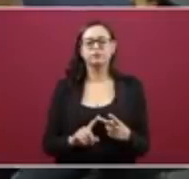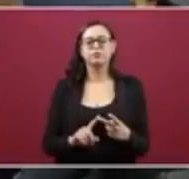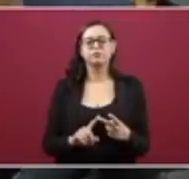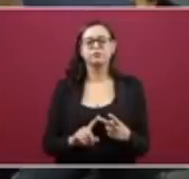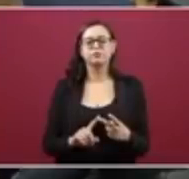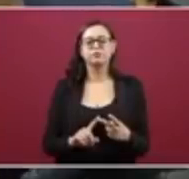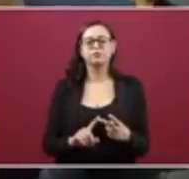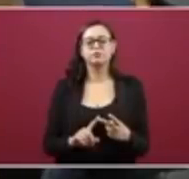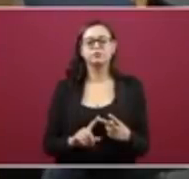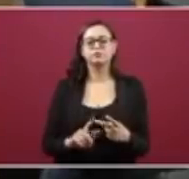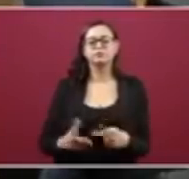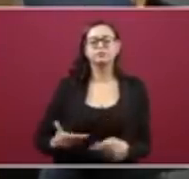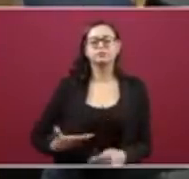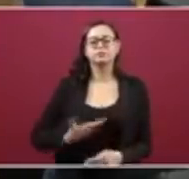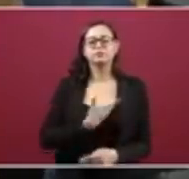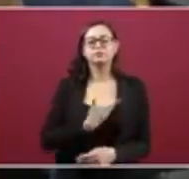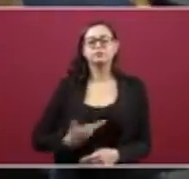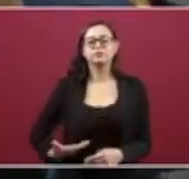presidente